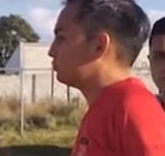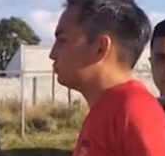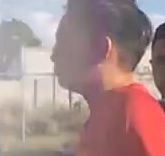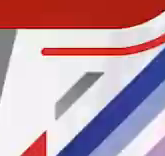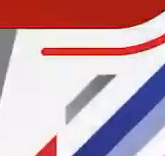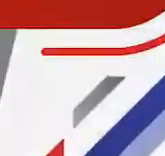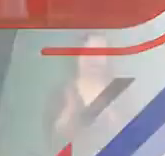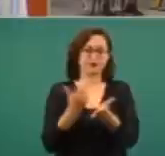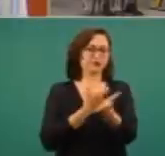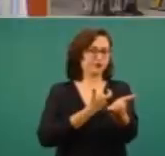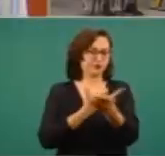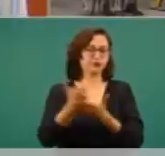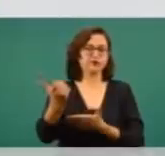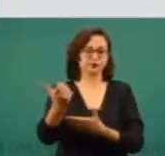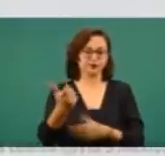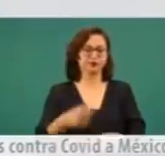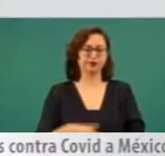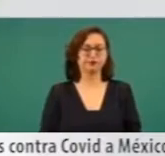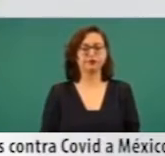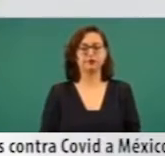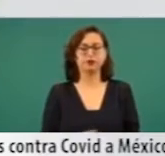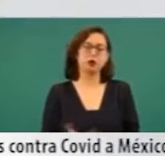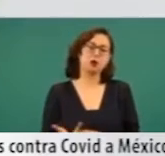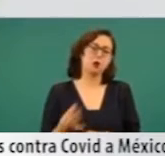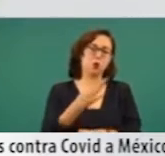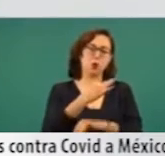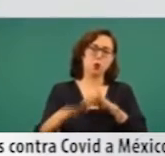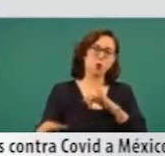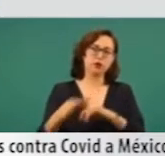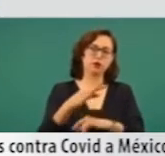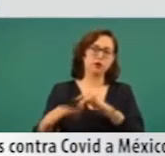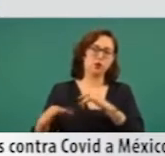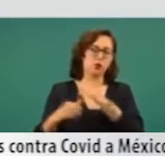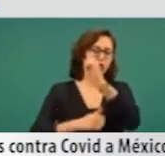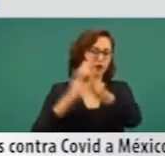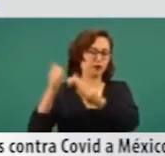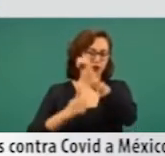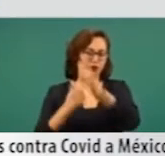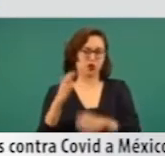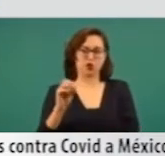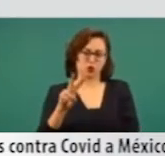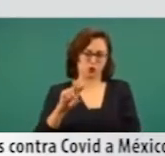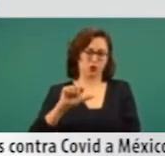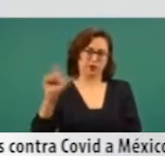López Bello. Entre hoy y el 19 de abril, México recibirá